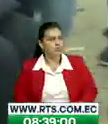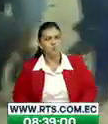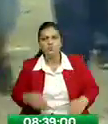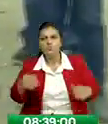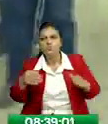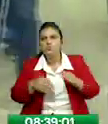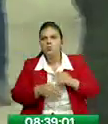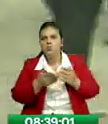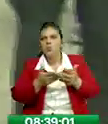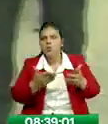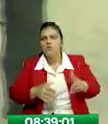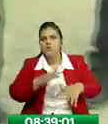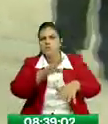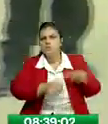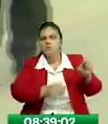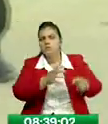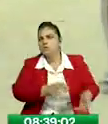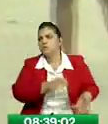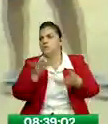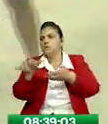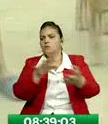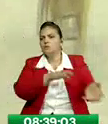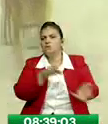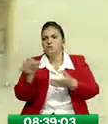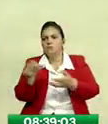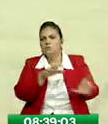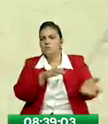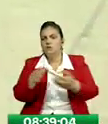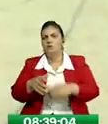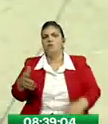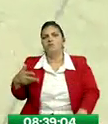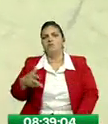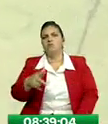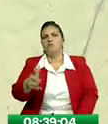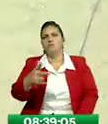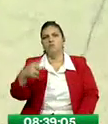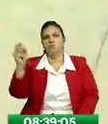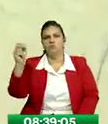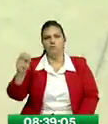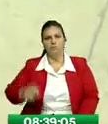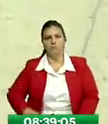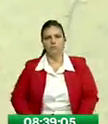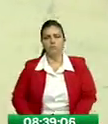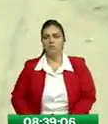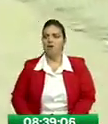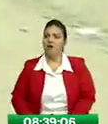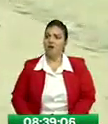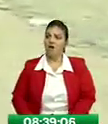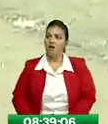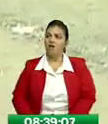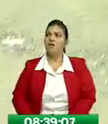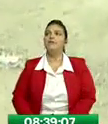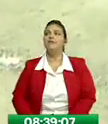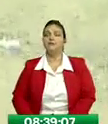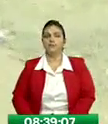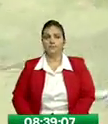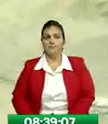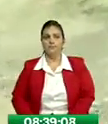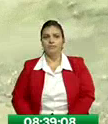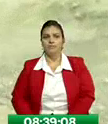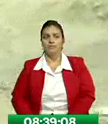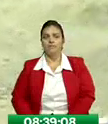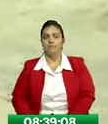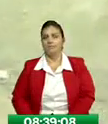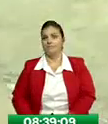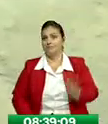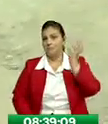pelo y barba. Exacto, se llevaron, a llevarse todo. Imagínense a robar. Y después, últimamente, una señora